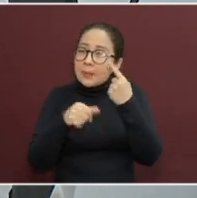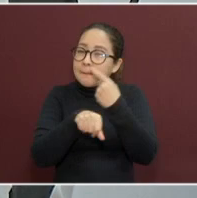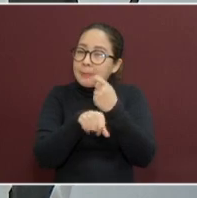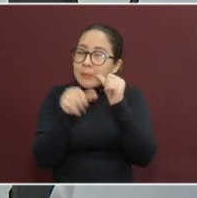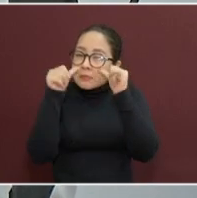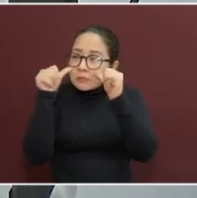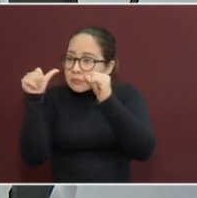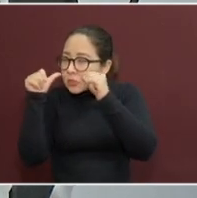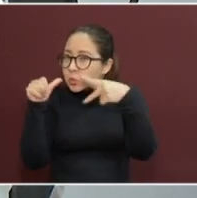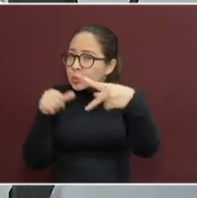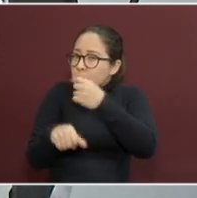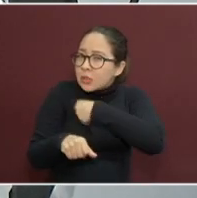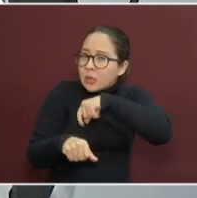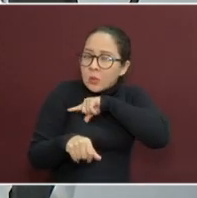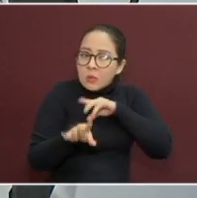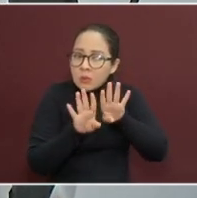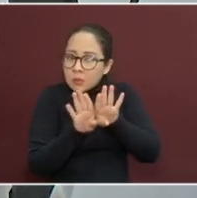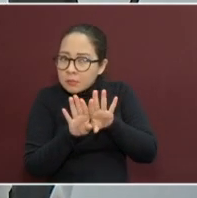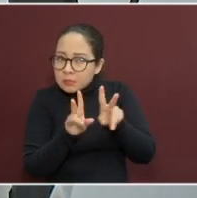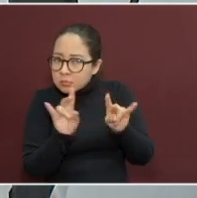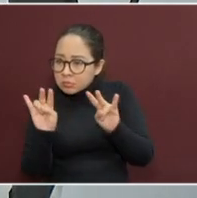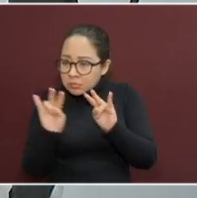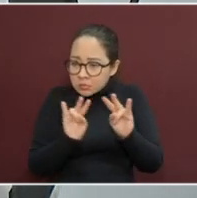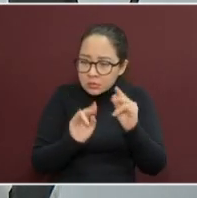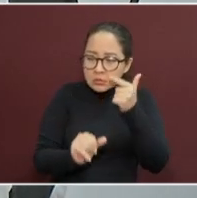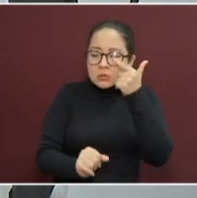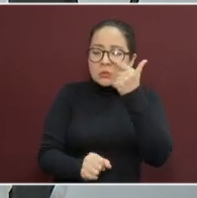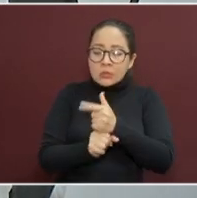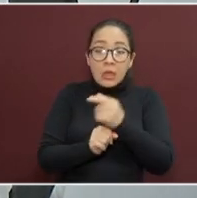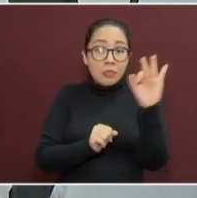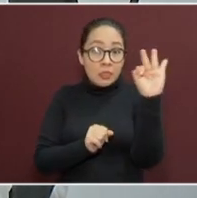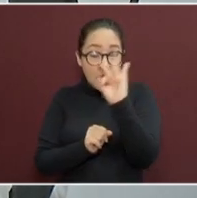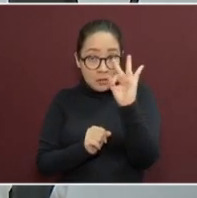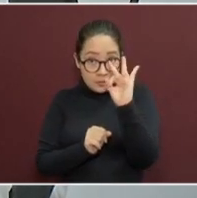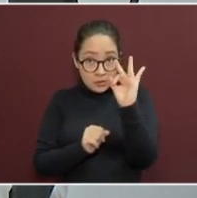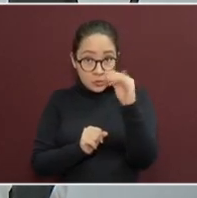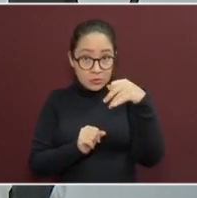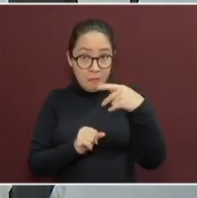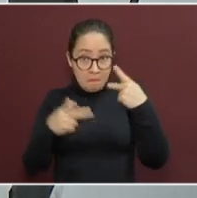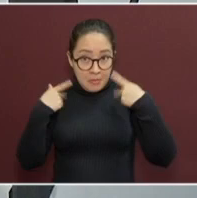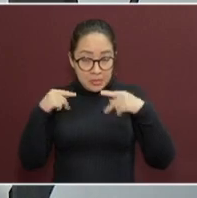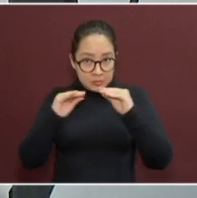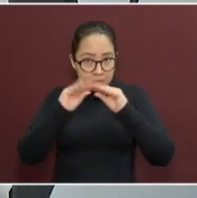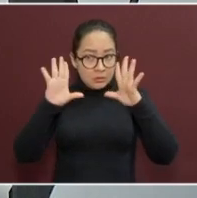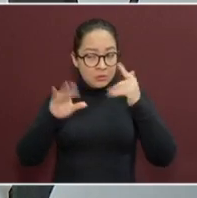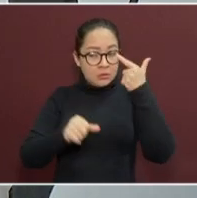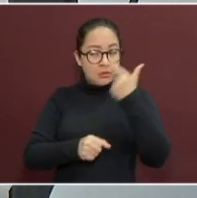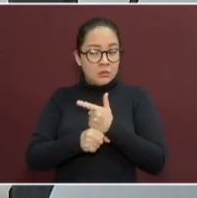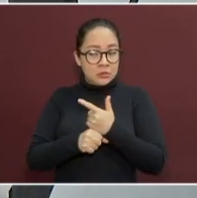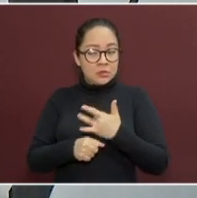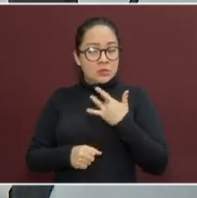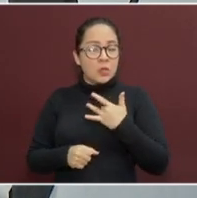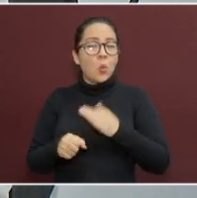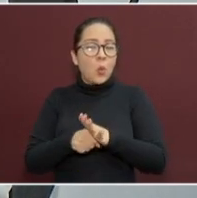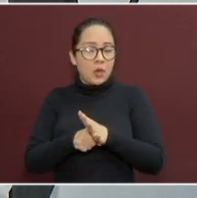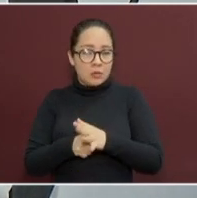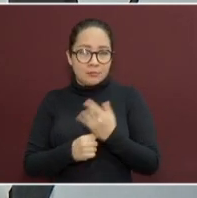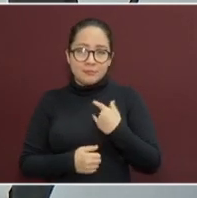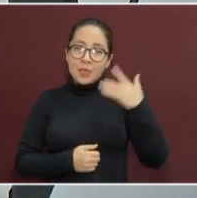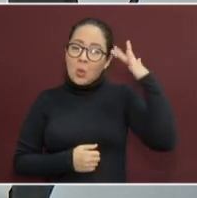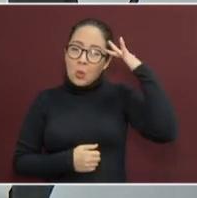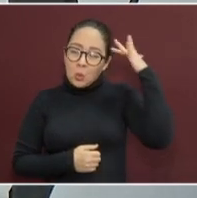a su estado de salud así podrán detectar muy claramente los síntomas dolor de